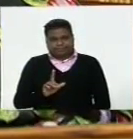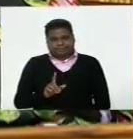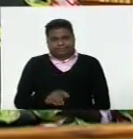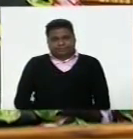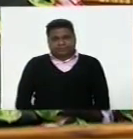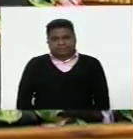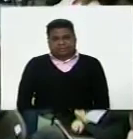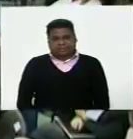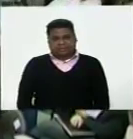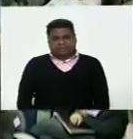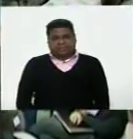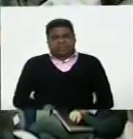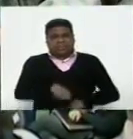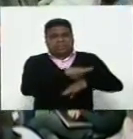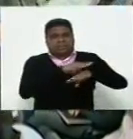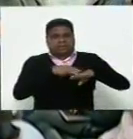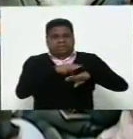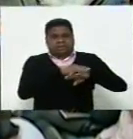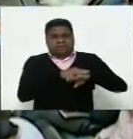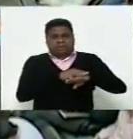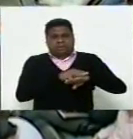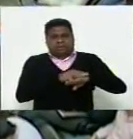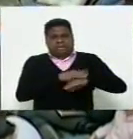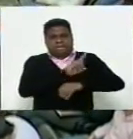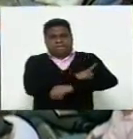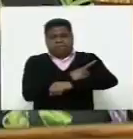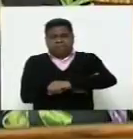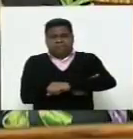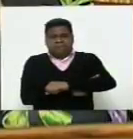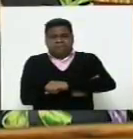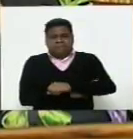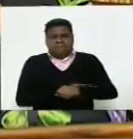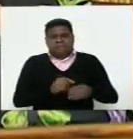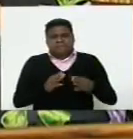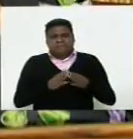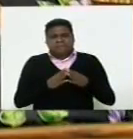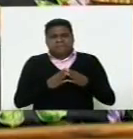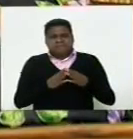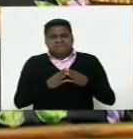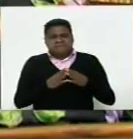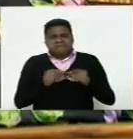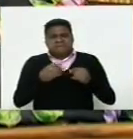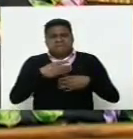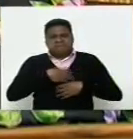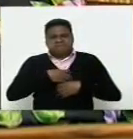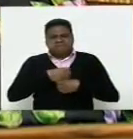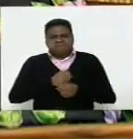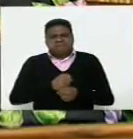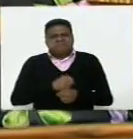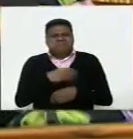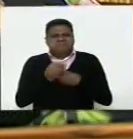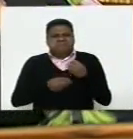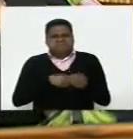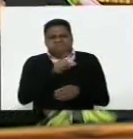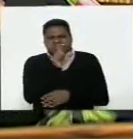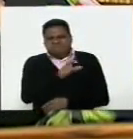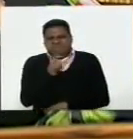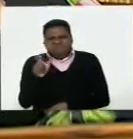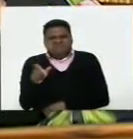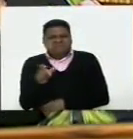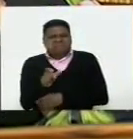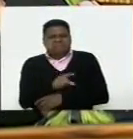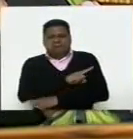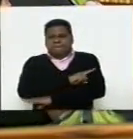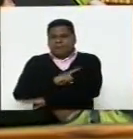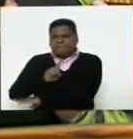El Ministerio del Poder Popular con competencia en materia de salud será el órgano encargado de imponer